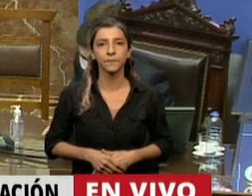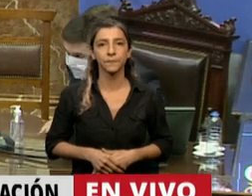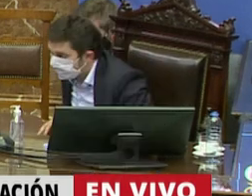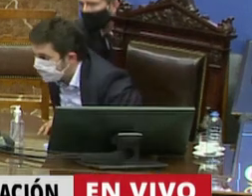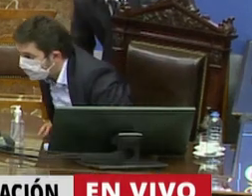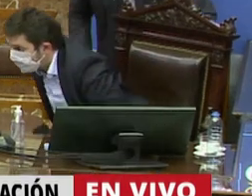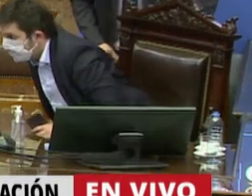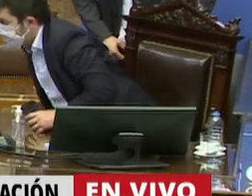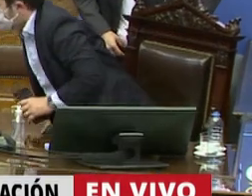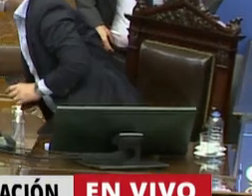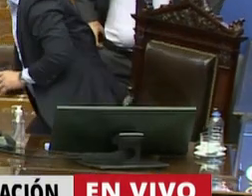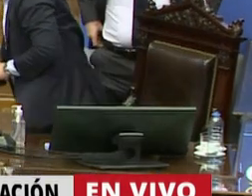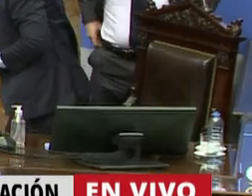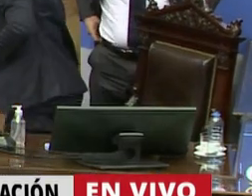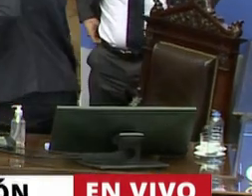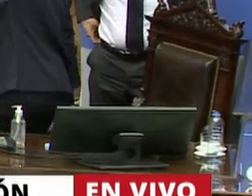gracias